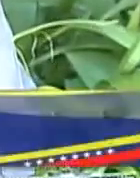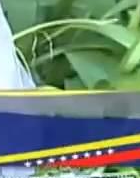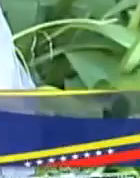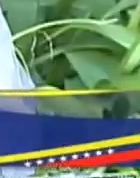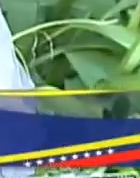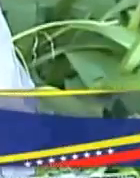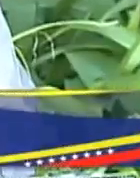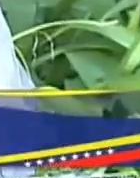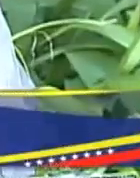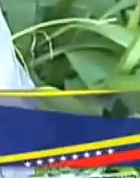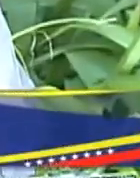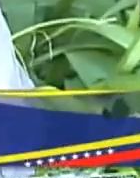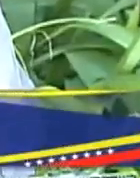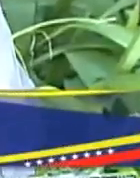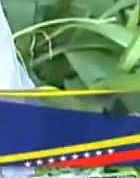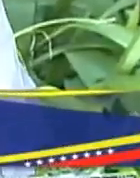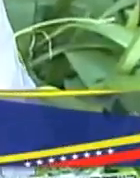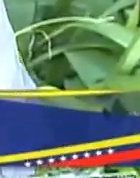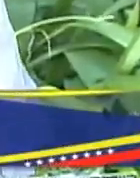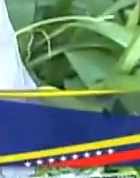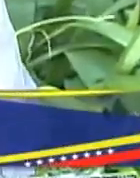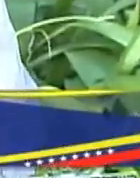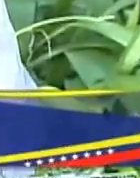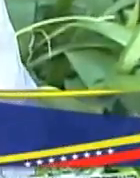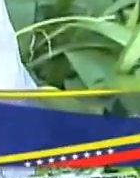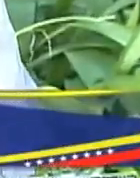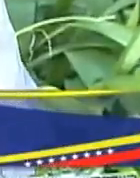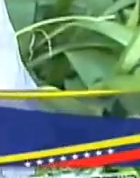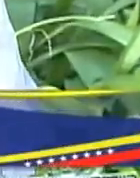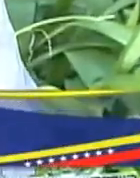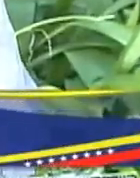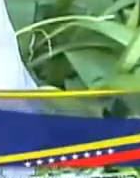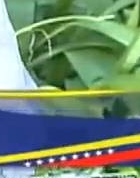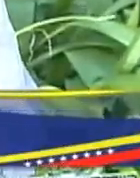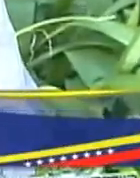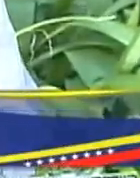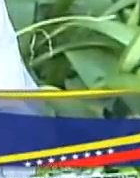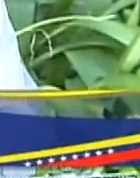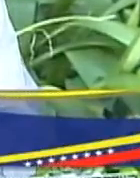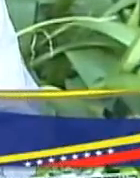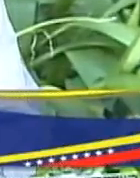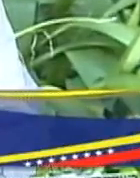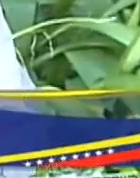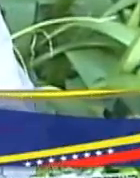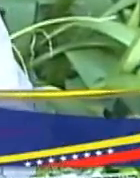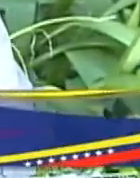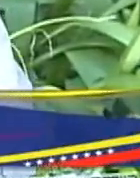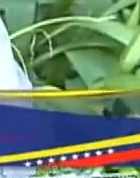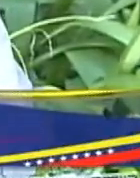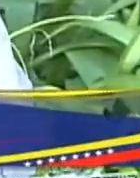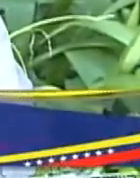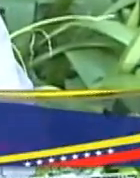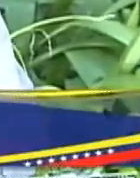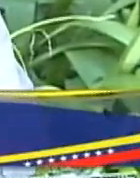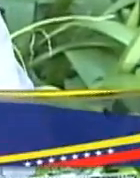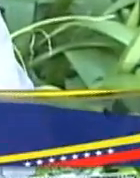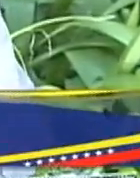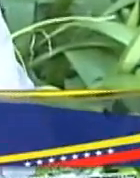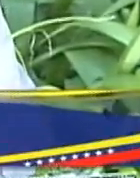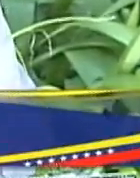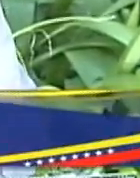a Fidel Barbarito en el 4 y a Luis Miguel Badaraco en la